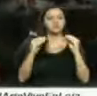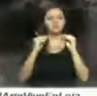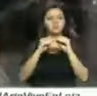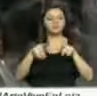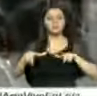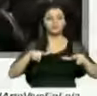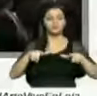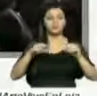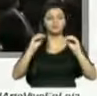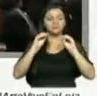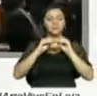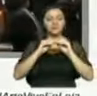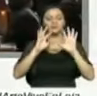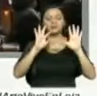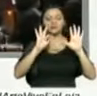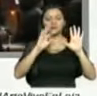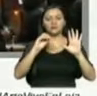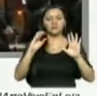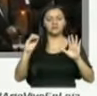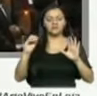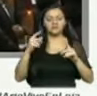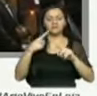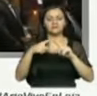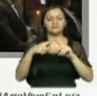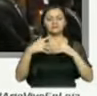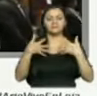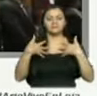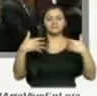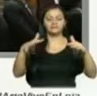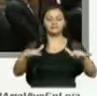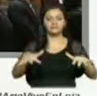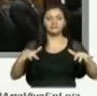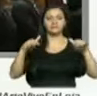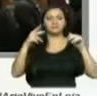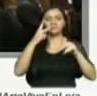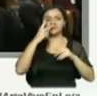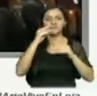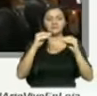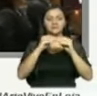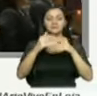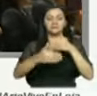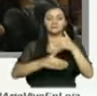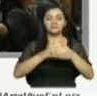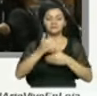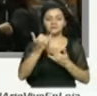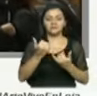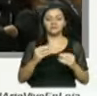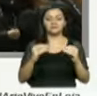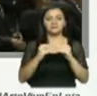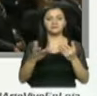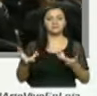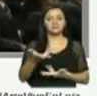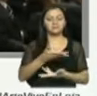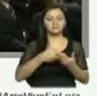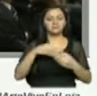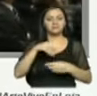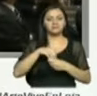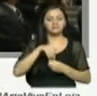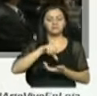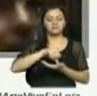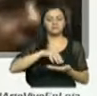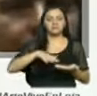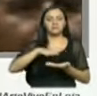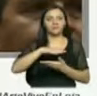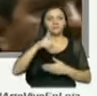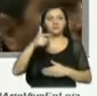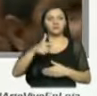espacio para 900 espectadores. Esas son las imágenes que nos llegan ahora mismo desde la ciudad de